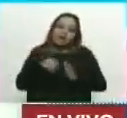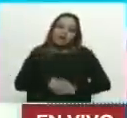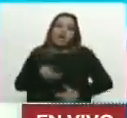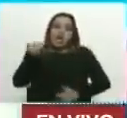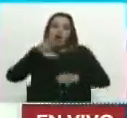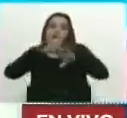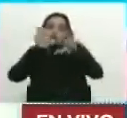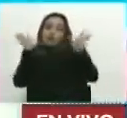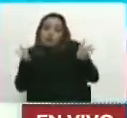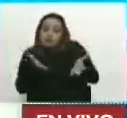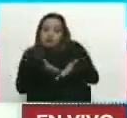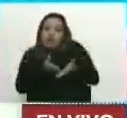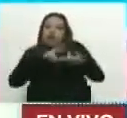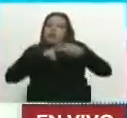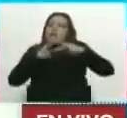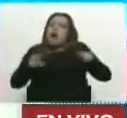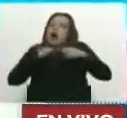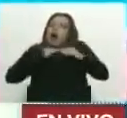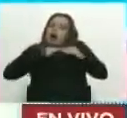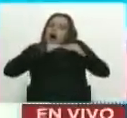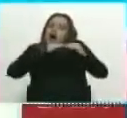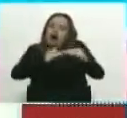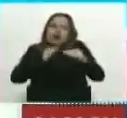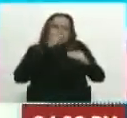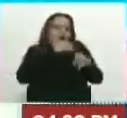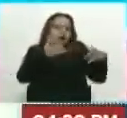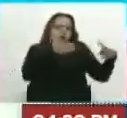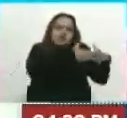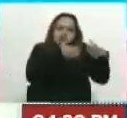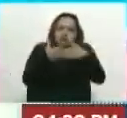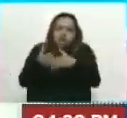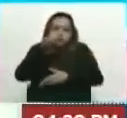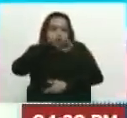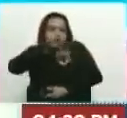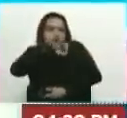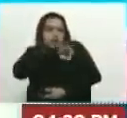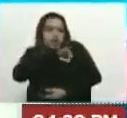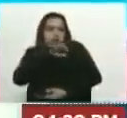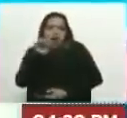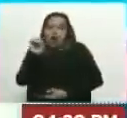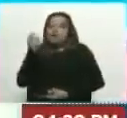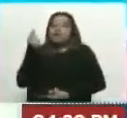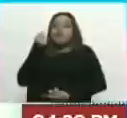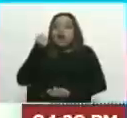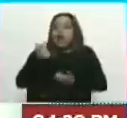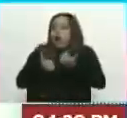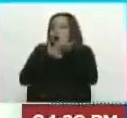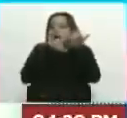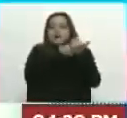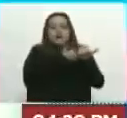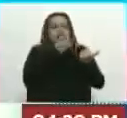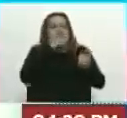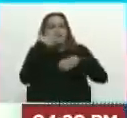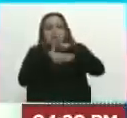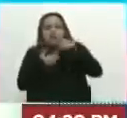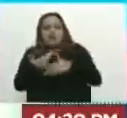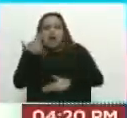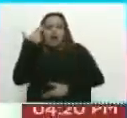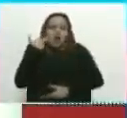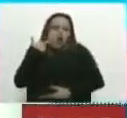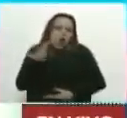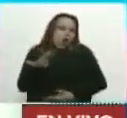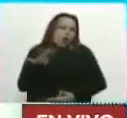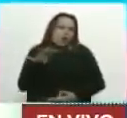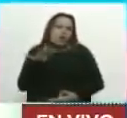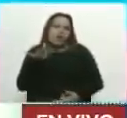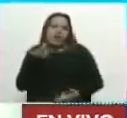mundo en paz, sin clases sociales, feminista, donde no hubiera problemas racistas, en fin,